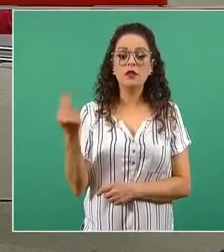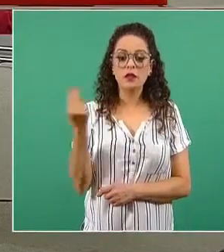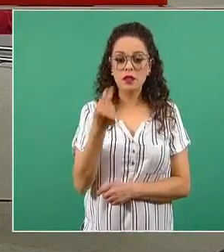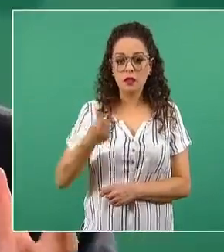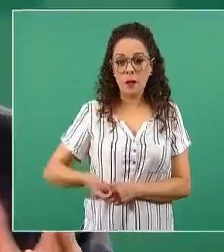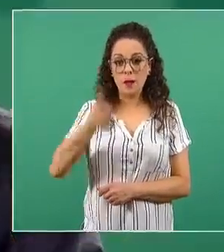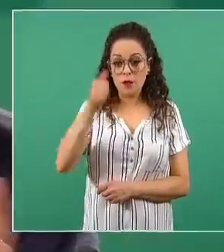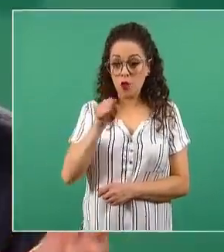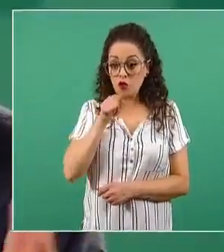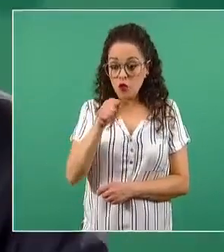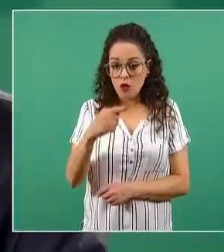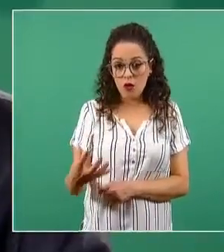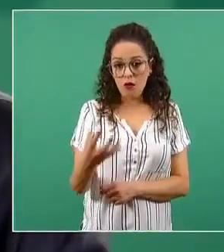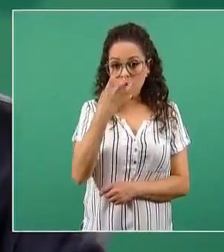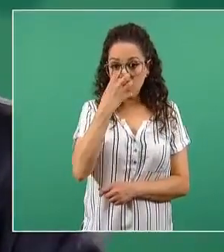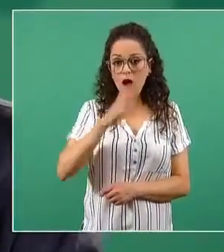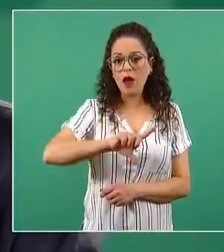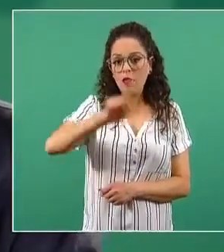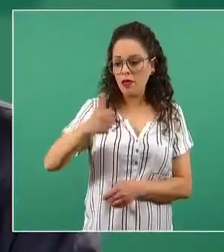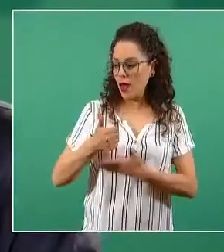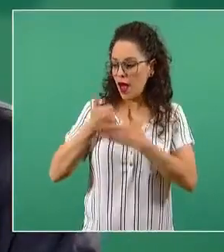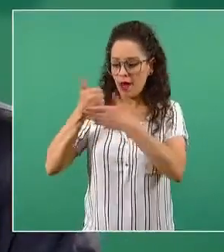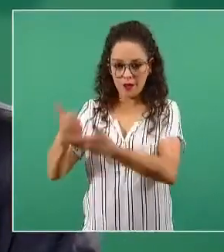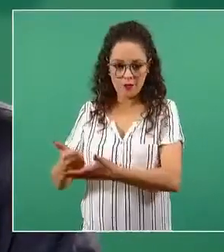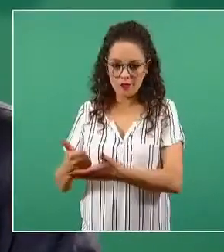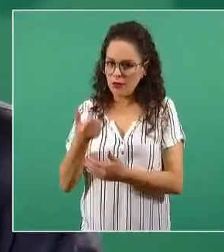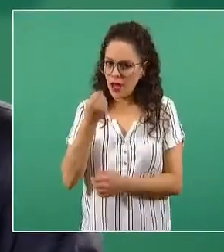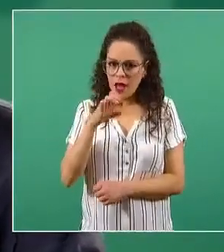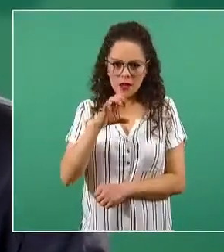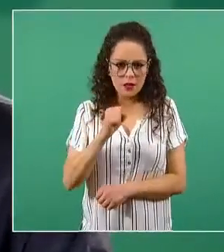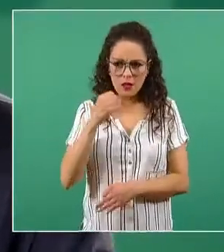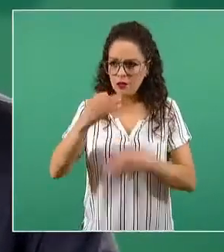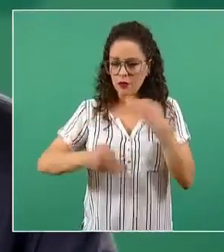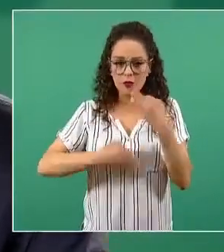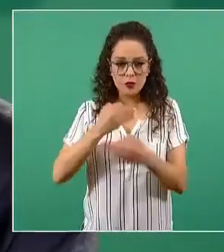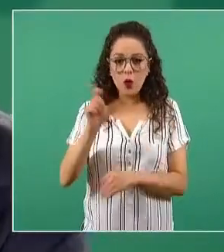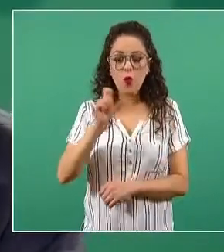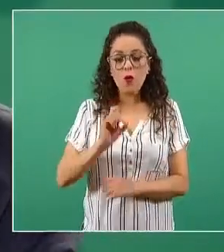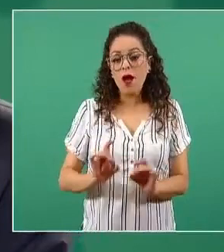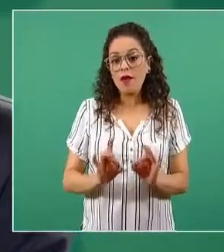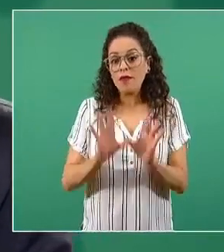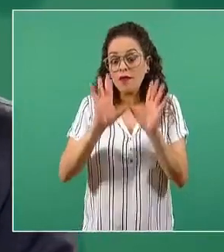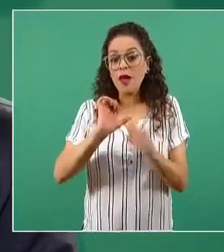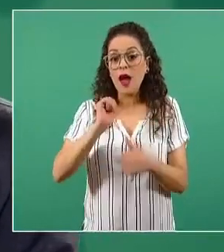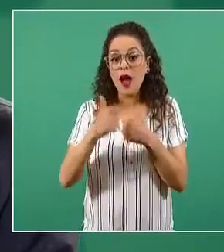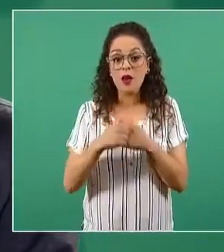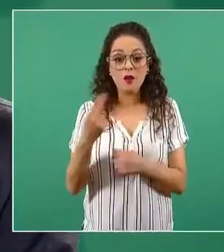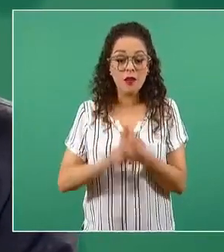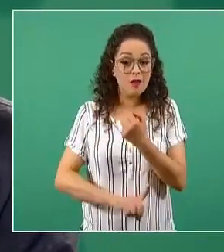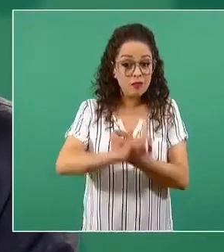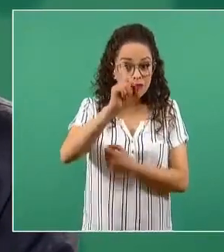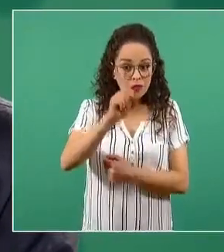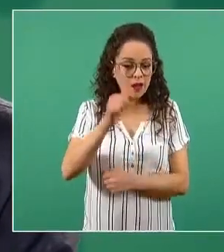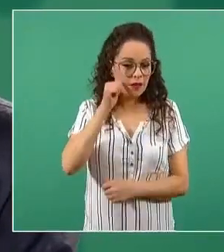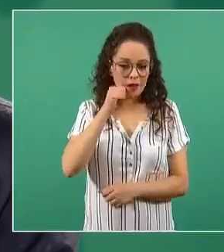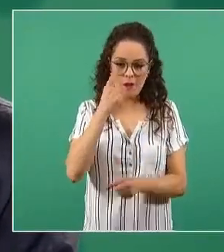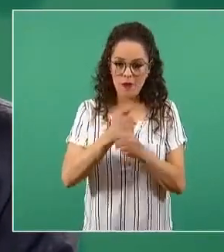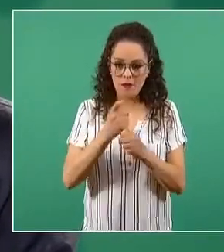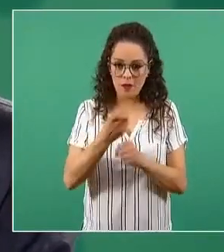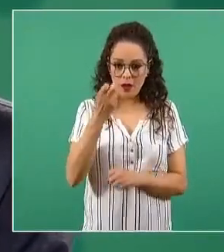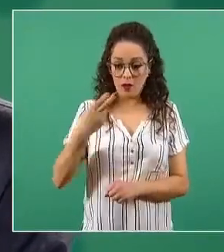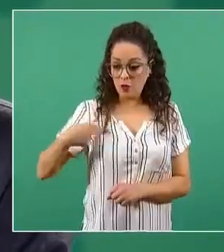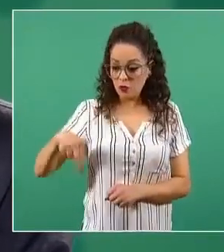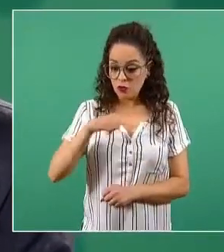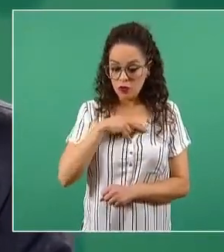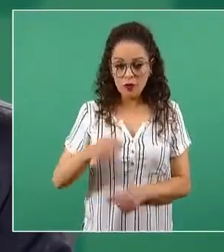otros. Es la misma lógica, ocurre en todos los sistemas de respuesta a emergencias. Entonces, garantizamos tener vacunas, garantizamos tener un programa